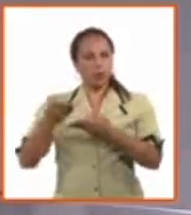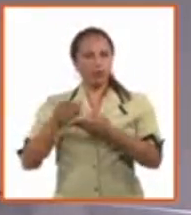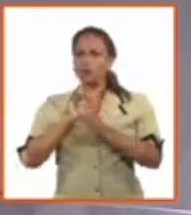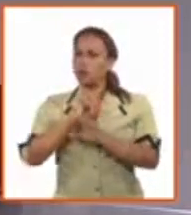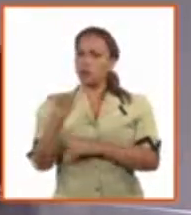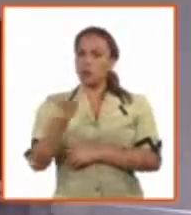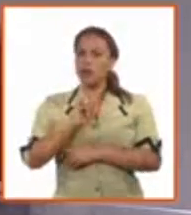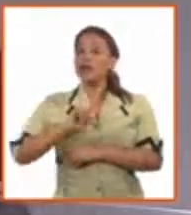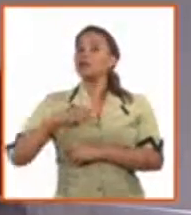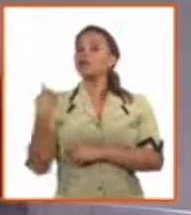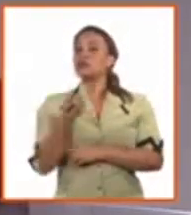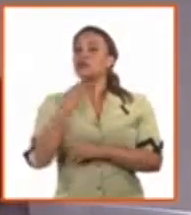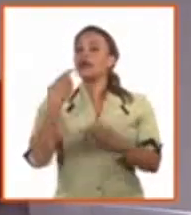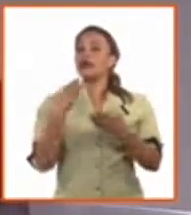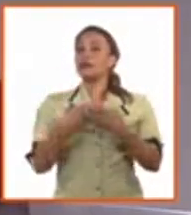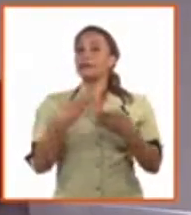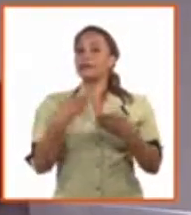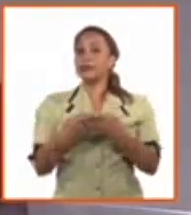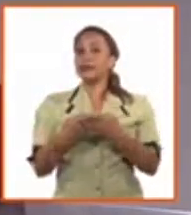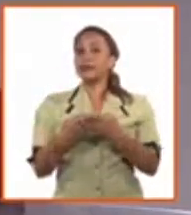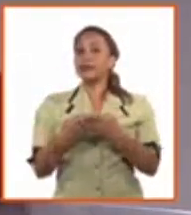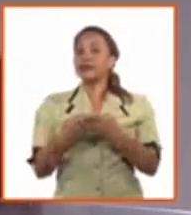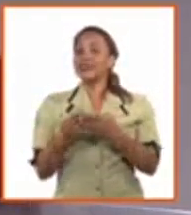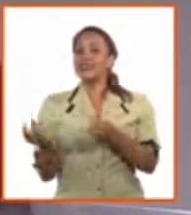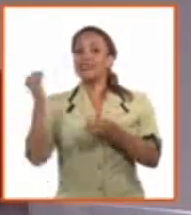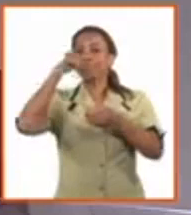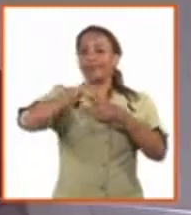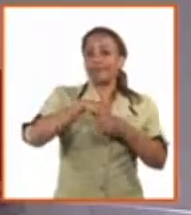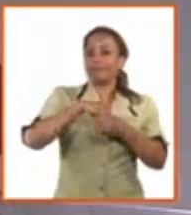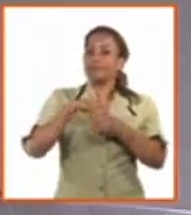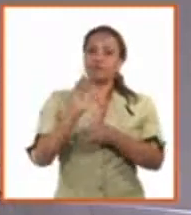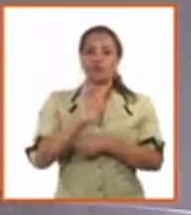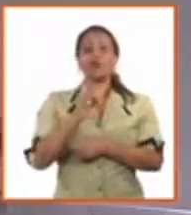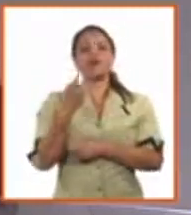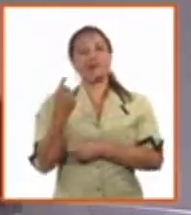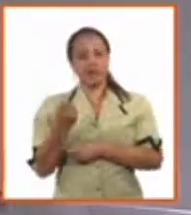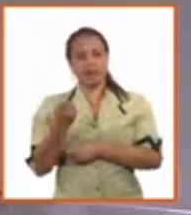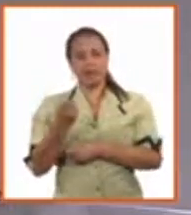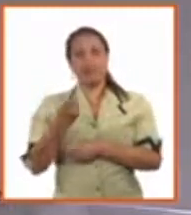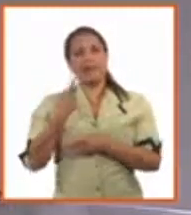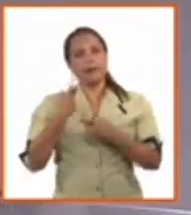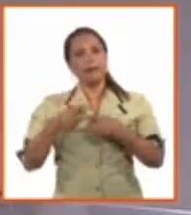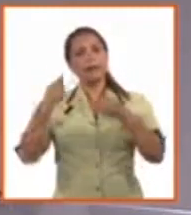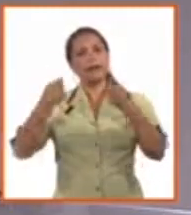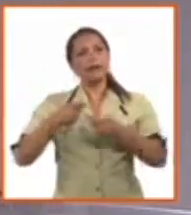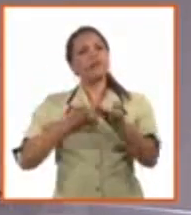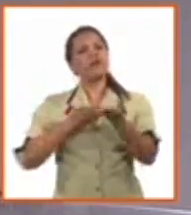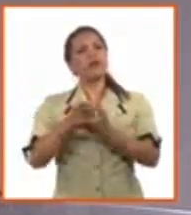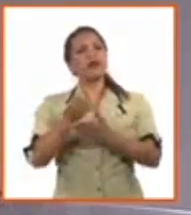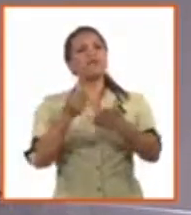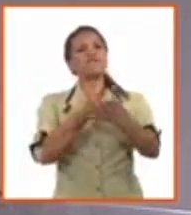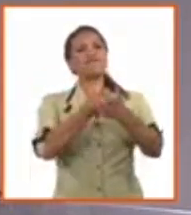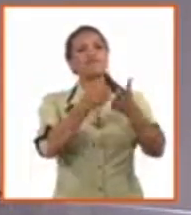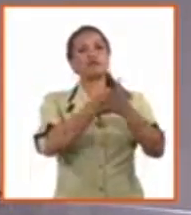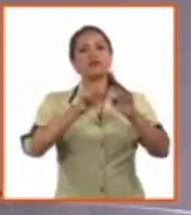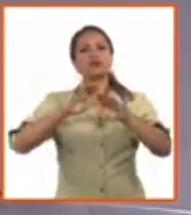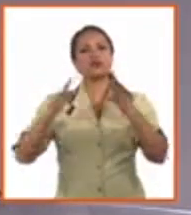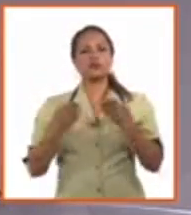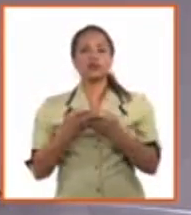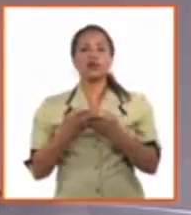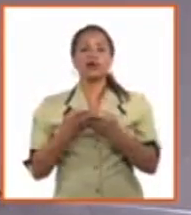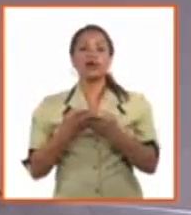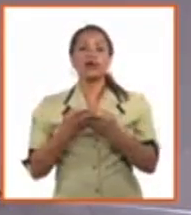las todas las entidades del sector no están lo suficientemente involucradas y tenemos que lograr impulsar esas acciones